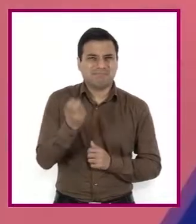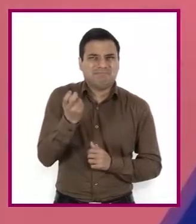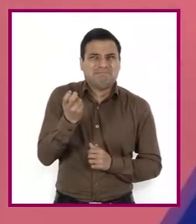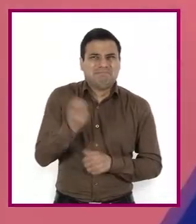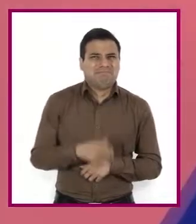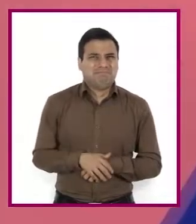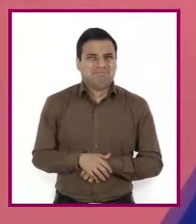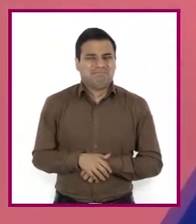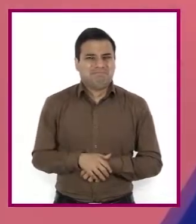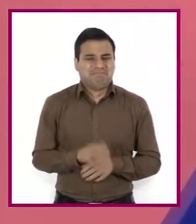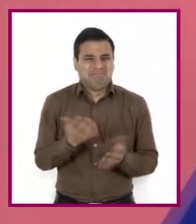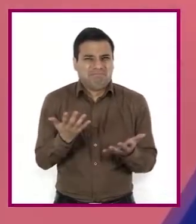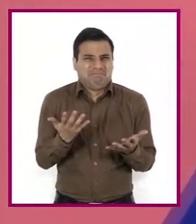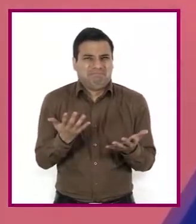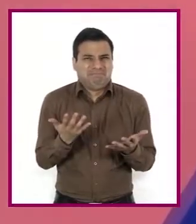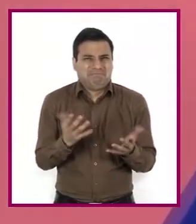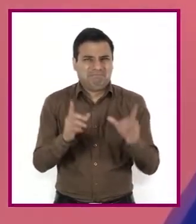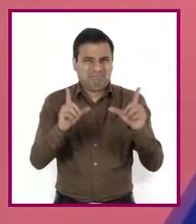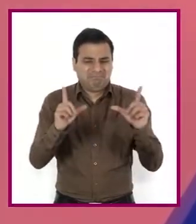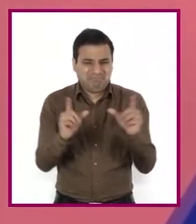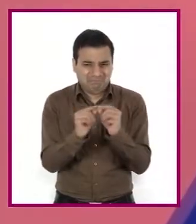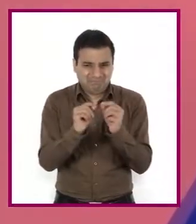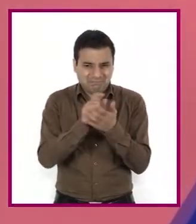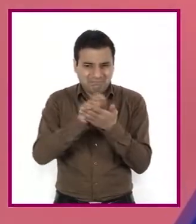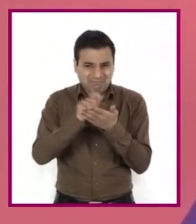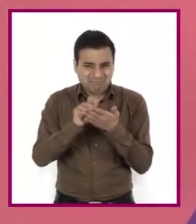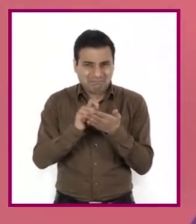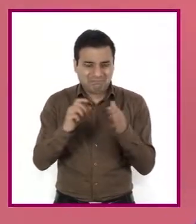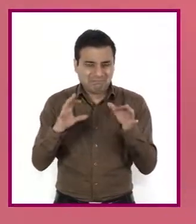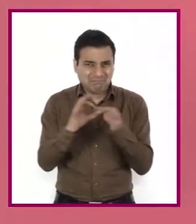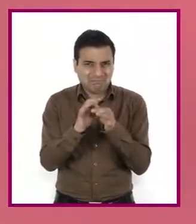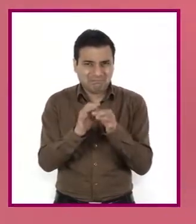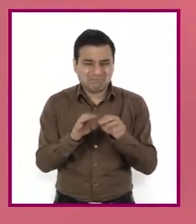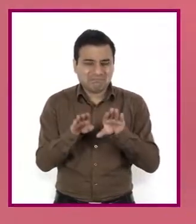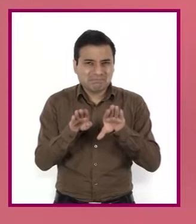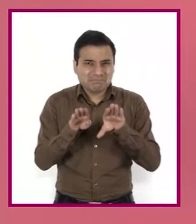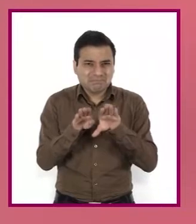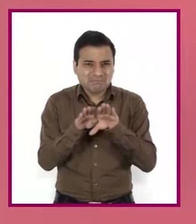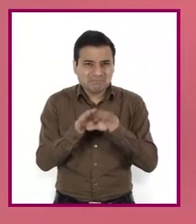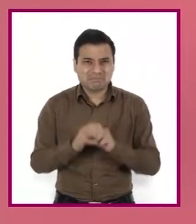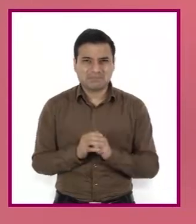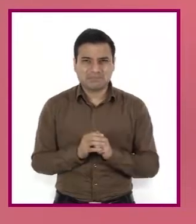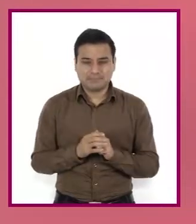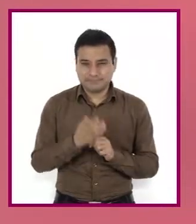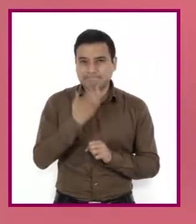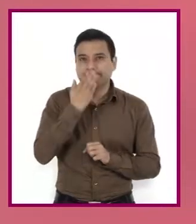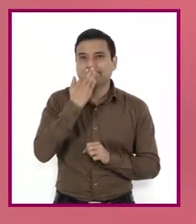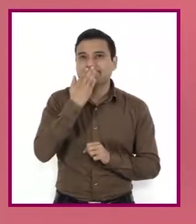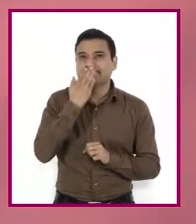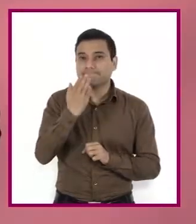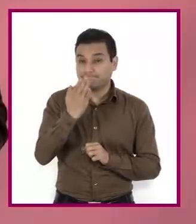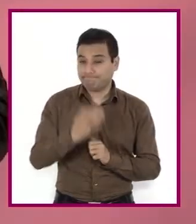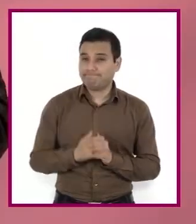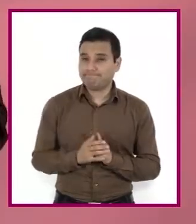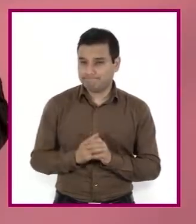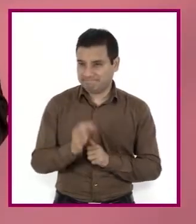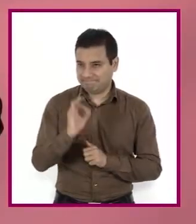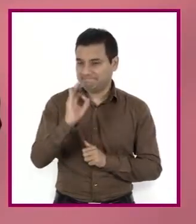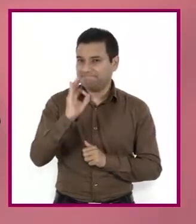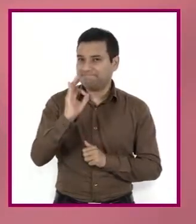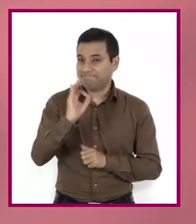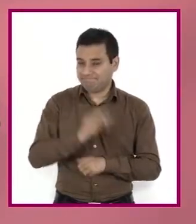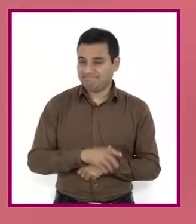qué tiene que ver con la organización de los resúmenes? Me agrada saber que estás relacionando este ejercicio con